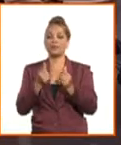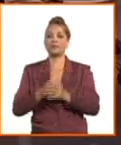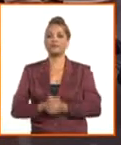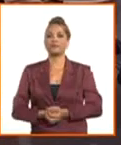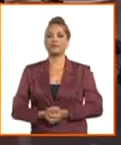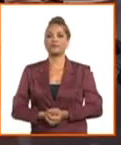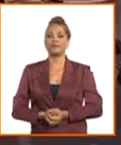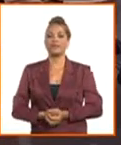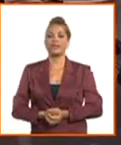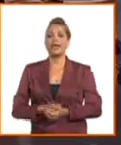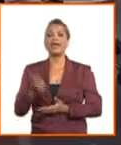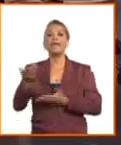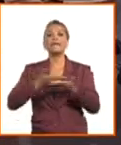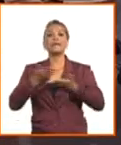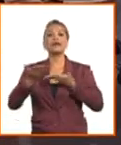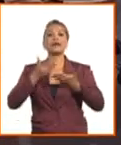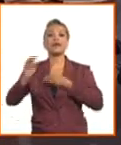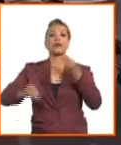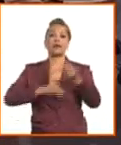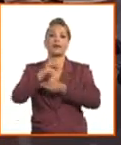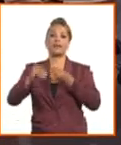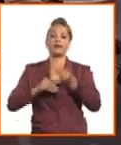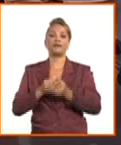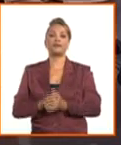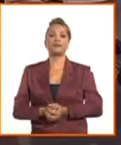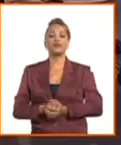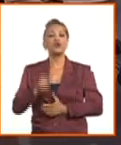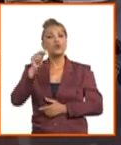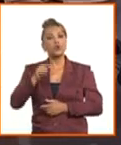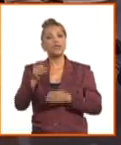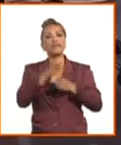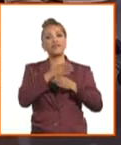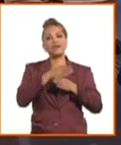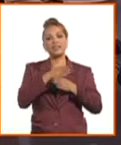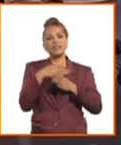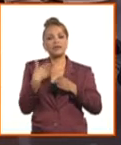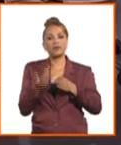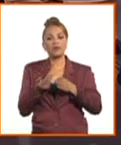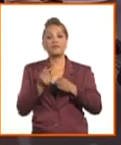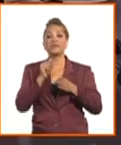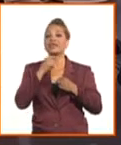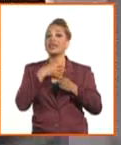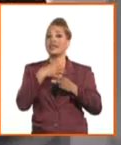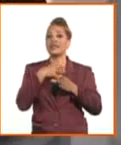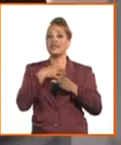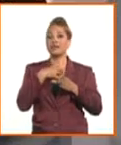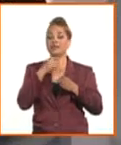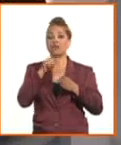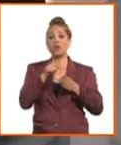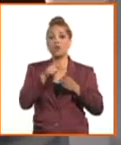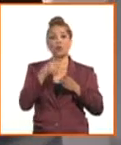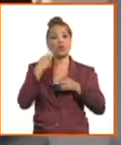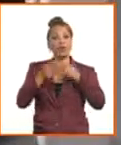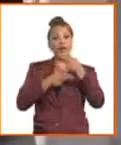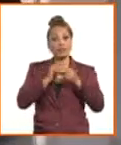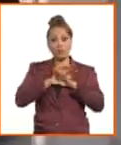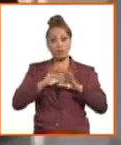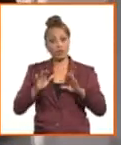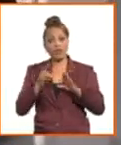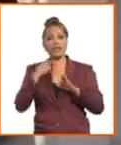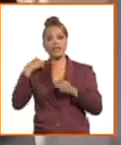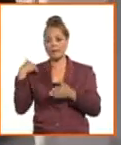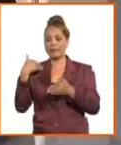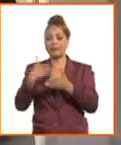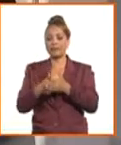mercado cambiario. Es la diferencia que tenemos hoy entre lo que estábamos haciendo ya y lo que ahora